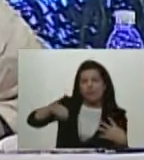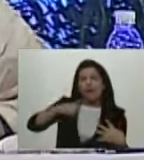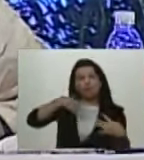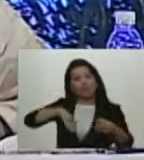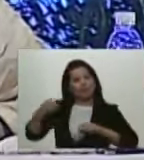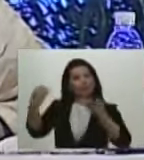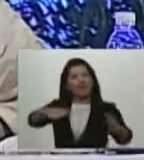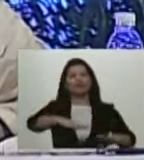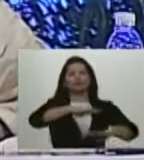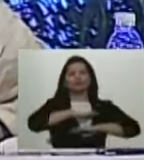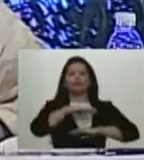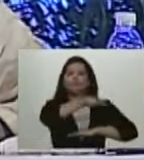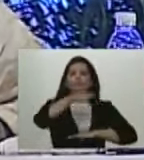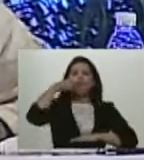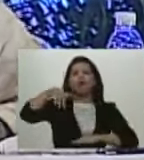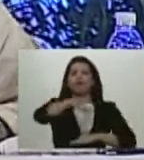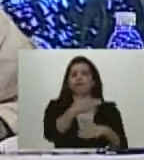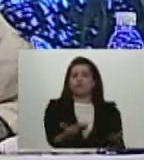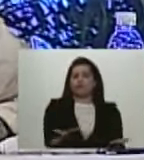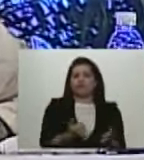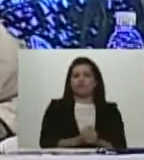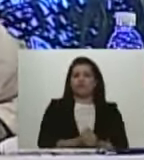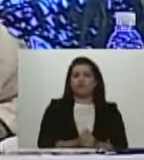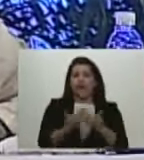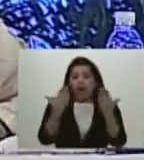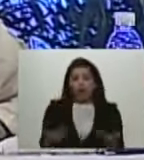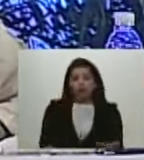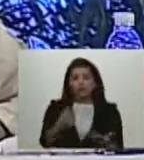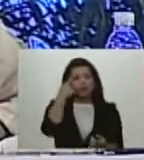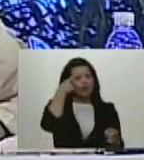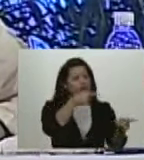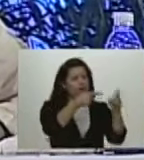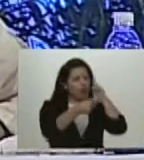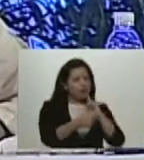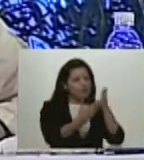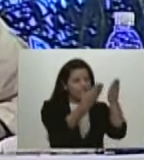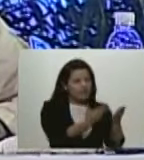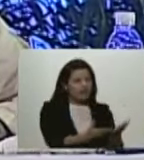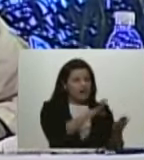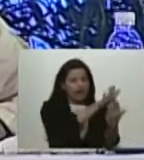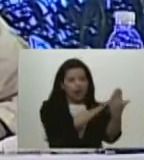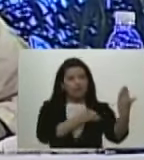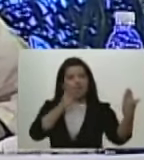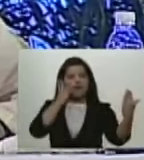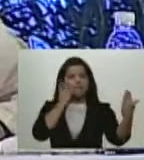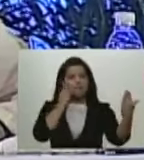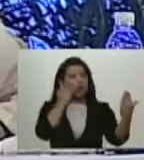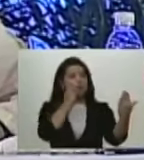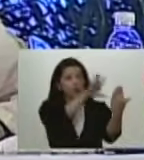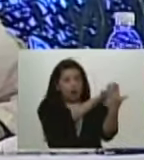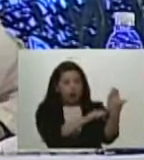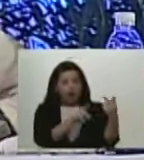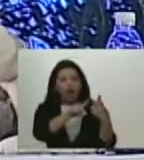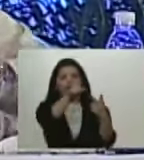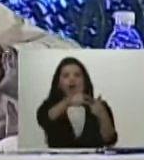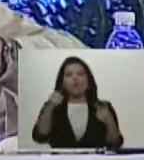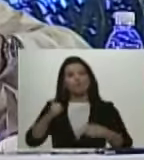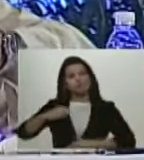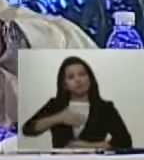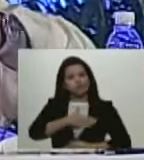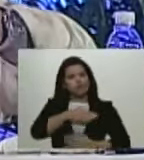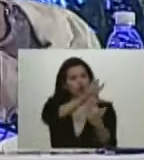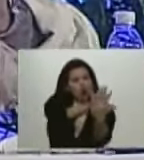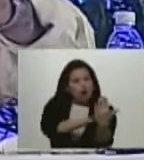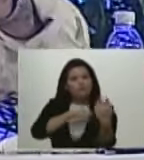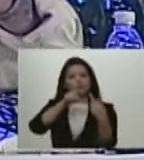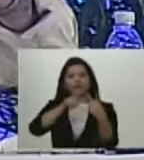Tomemos la espada histórica de Bolívar, de Urdaneta, el impulso de nuestro comandante Chávez, que